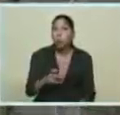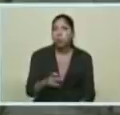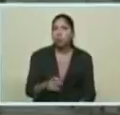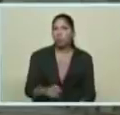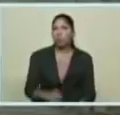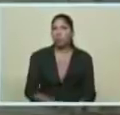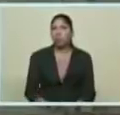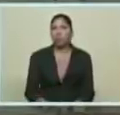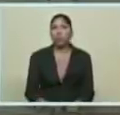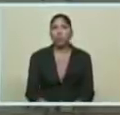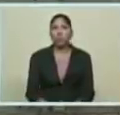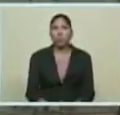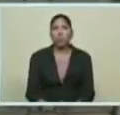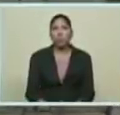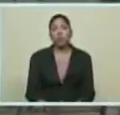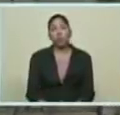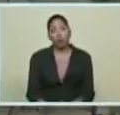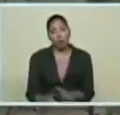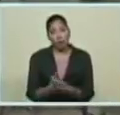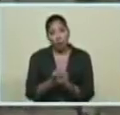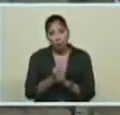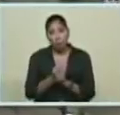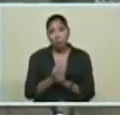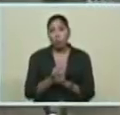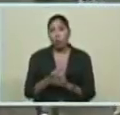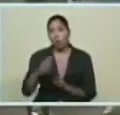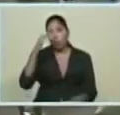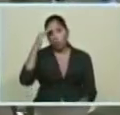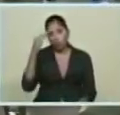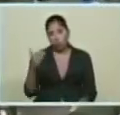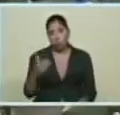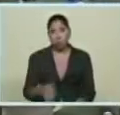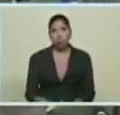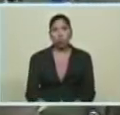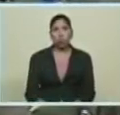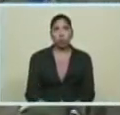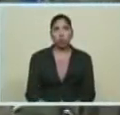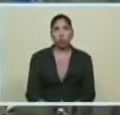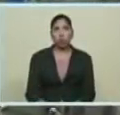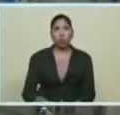compañeros oficiales, compañeras oficiales de la República.